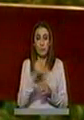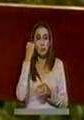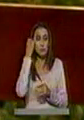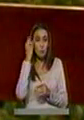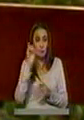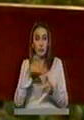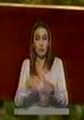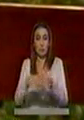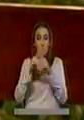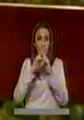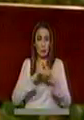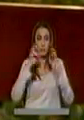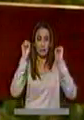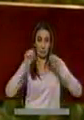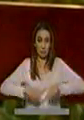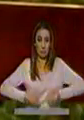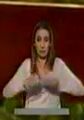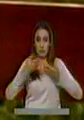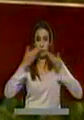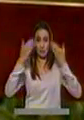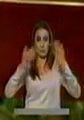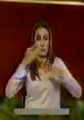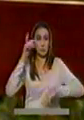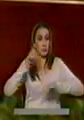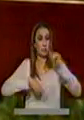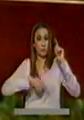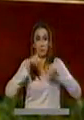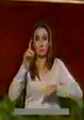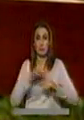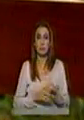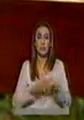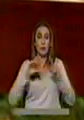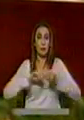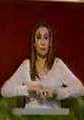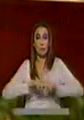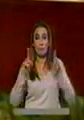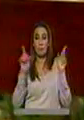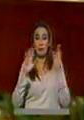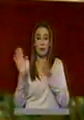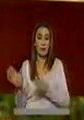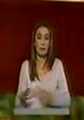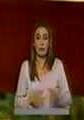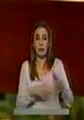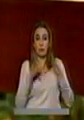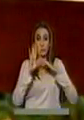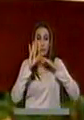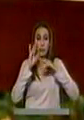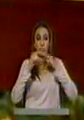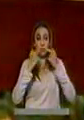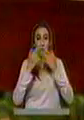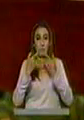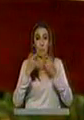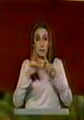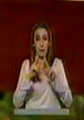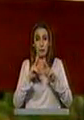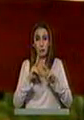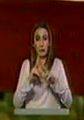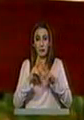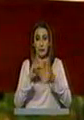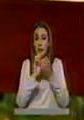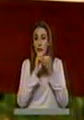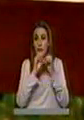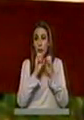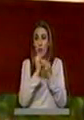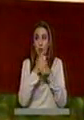crédito para poder visitar nuestro país, pero también podríamos complementarlo con